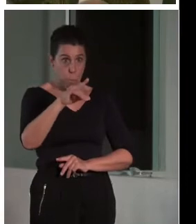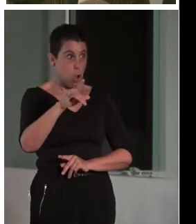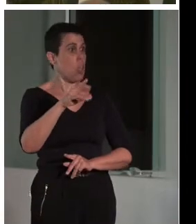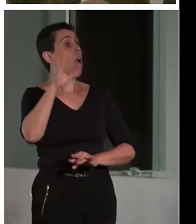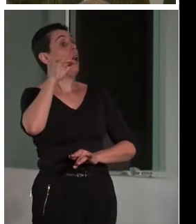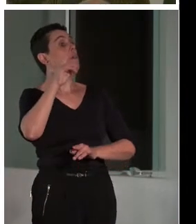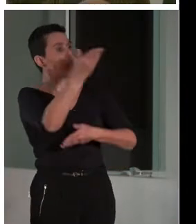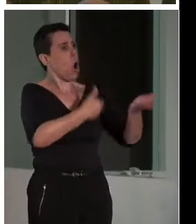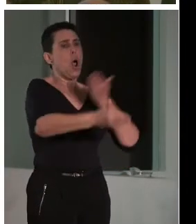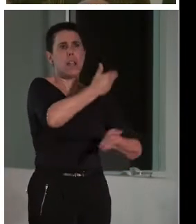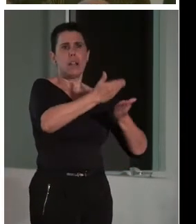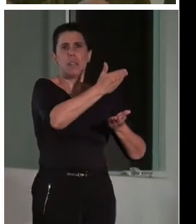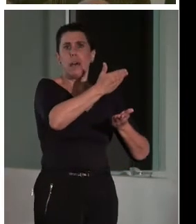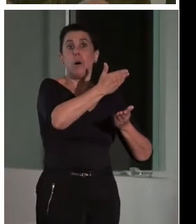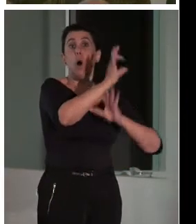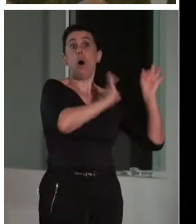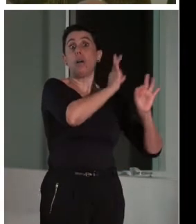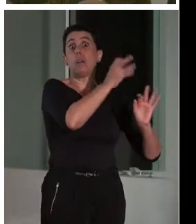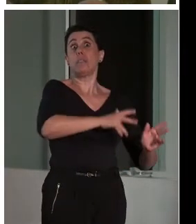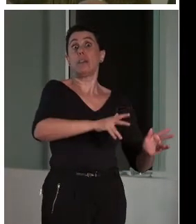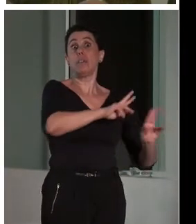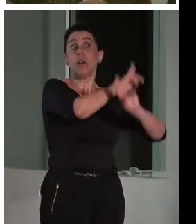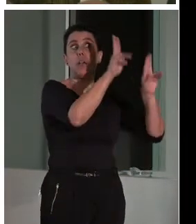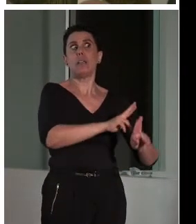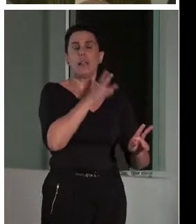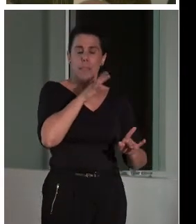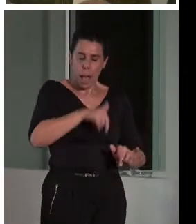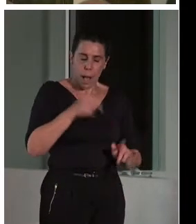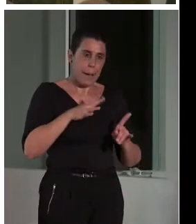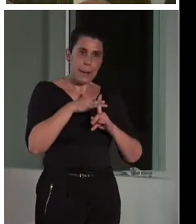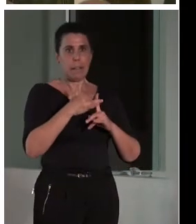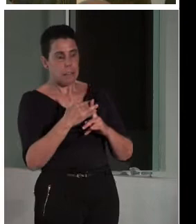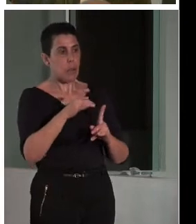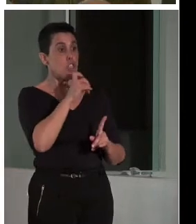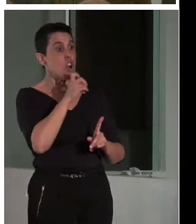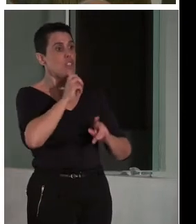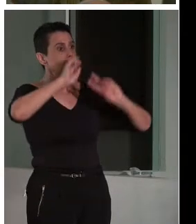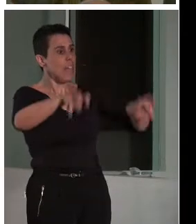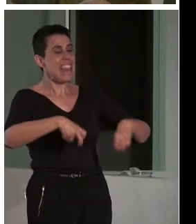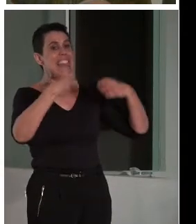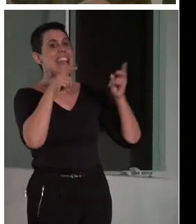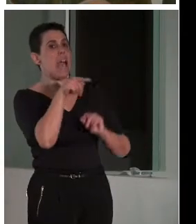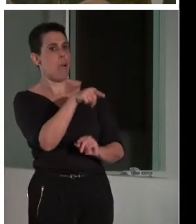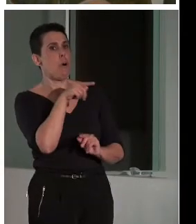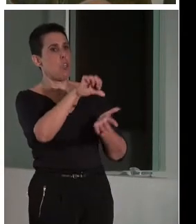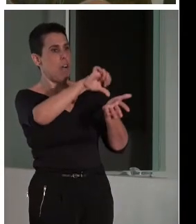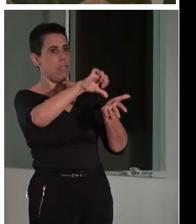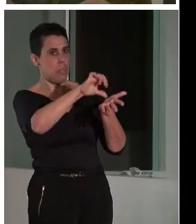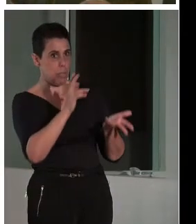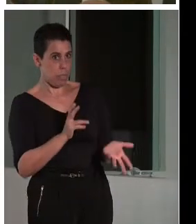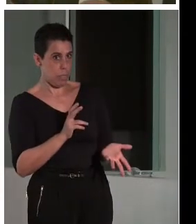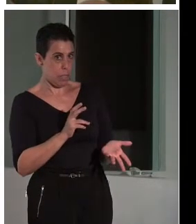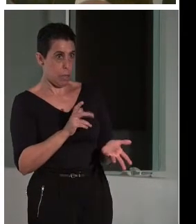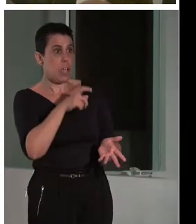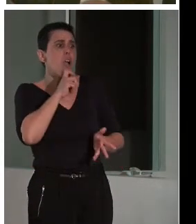organización internacional y bueno nos encontramos en la situación difícil de remodelación y con una preocupación alta de